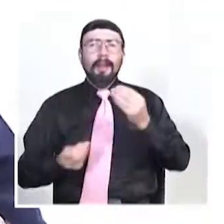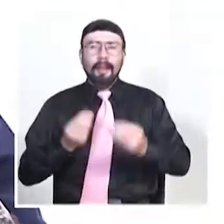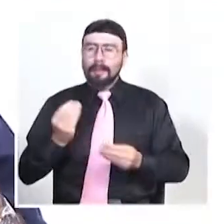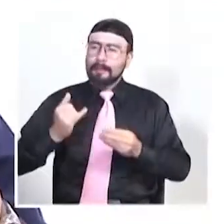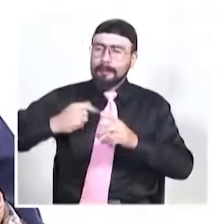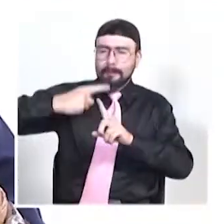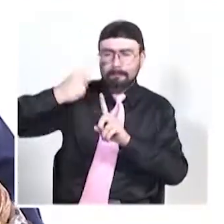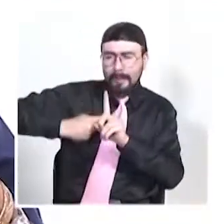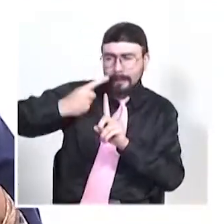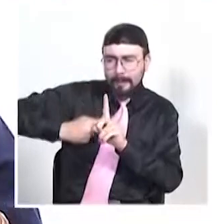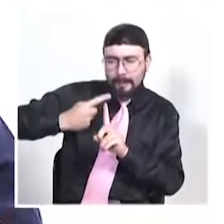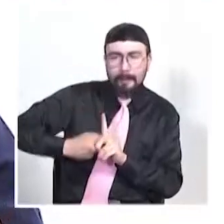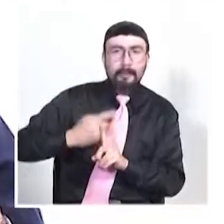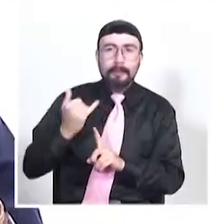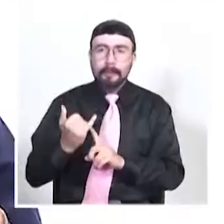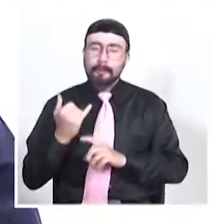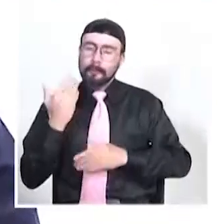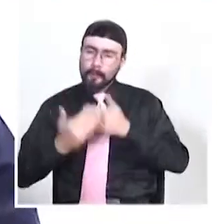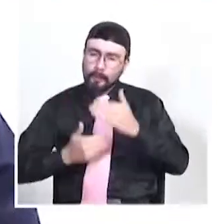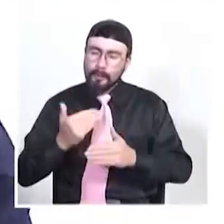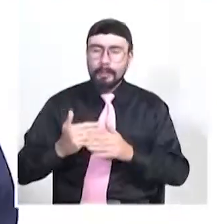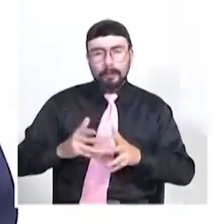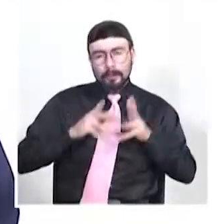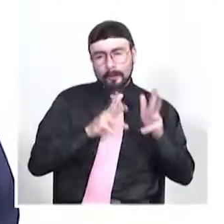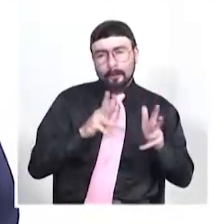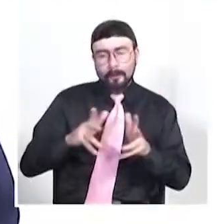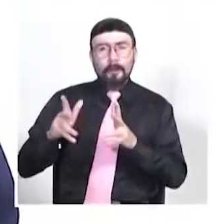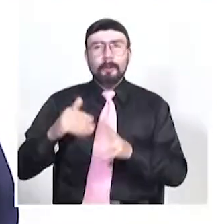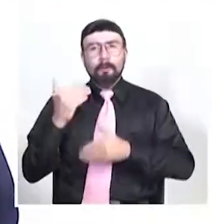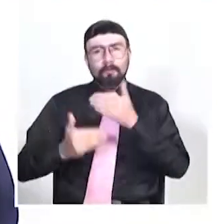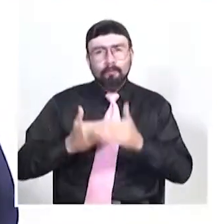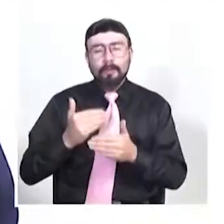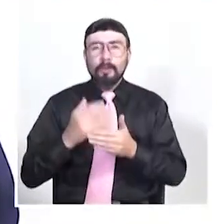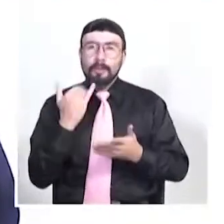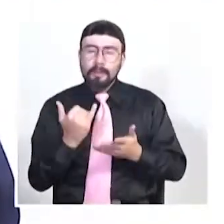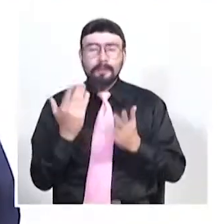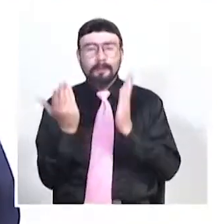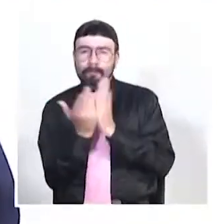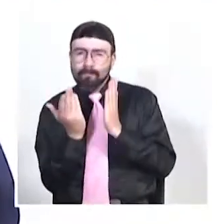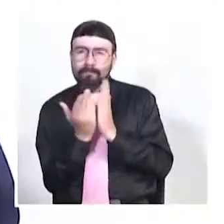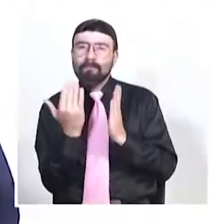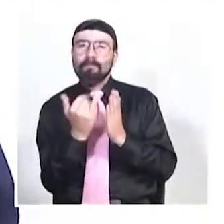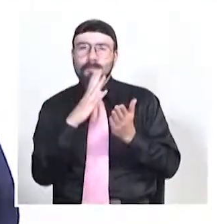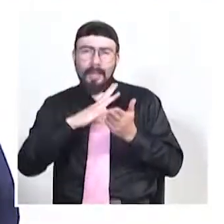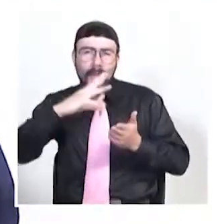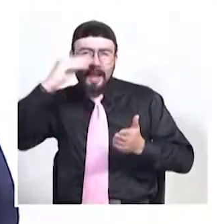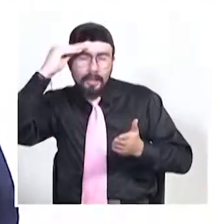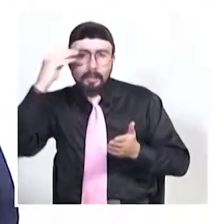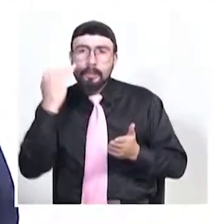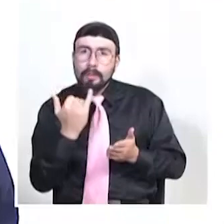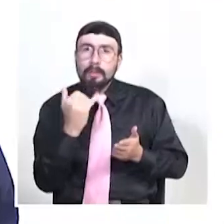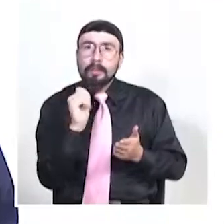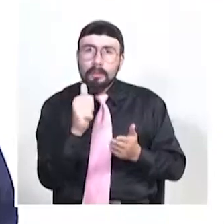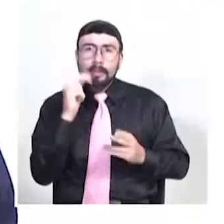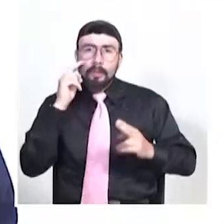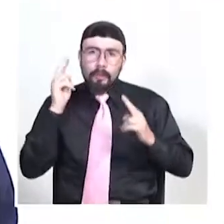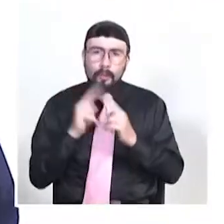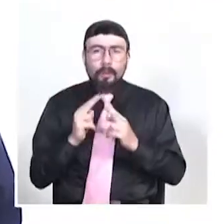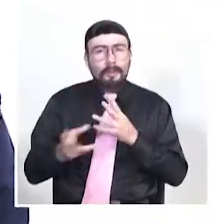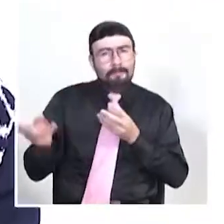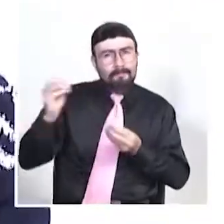meses procesos educativos, académicos, para que ustedes conozcan un poco más el cuerpo